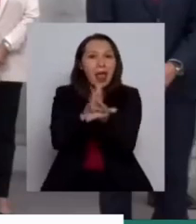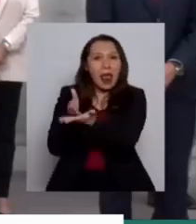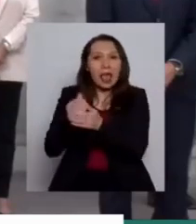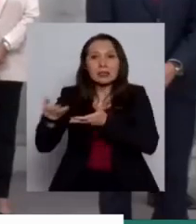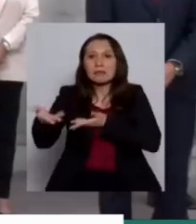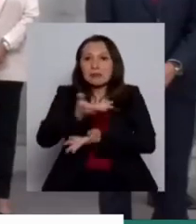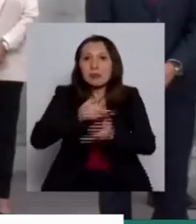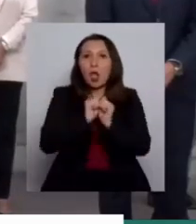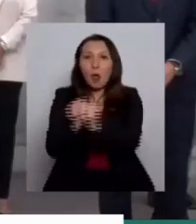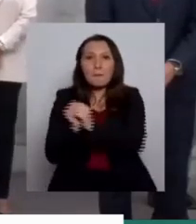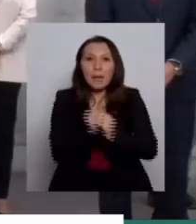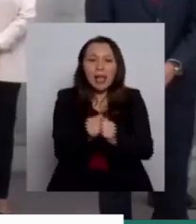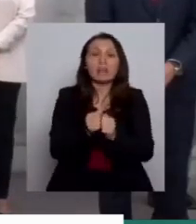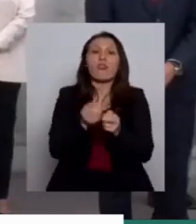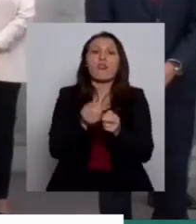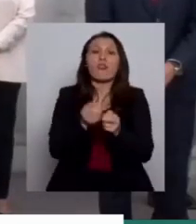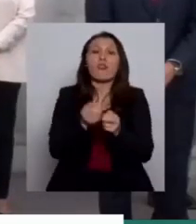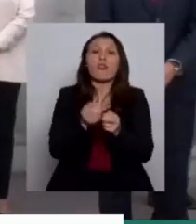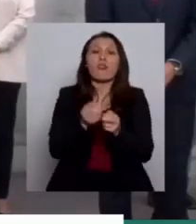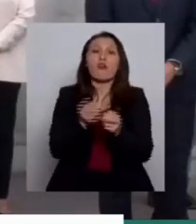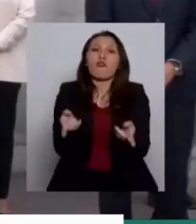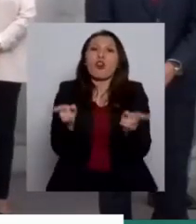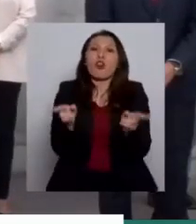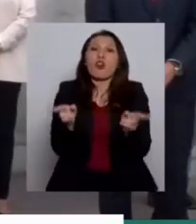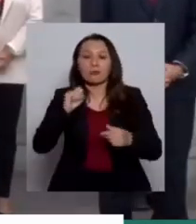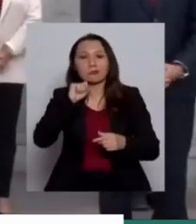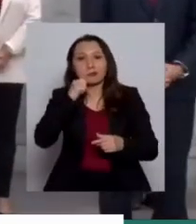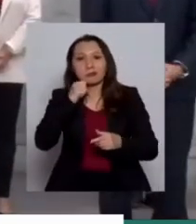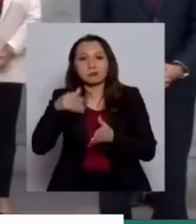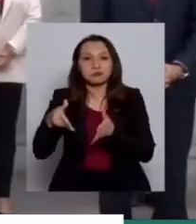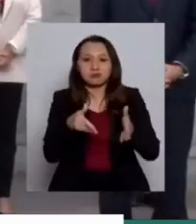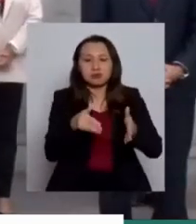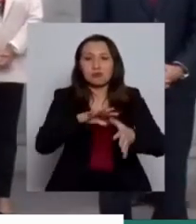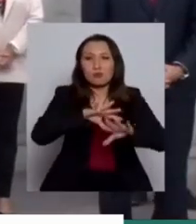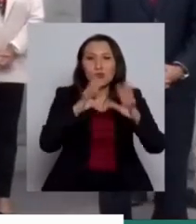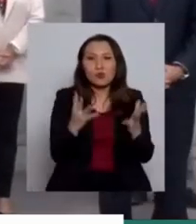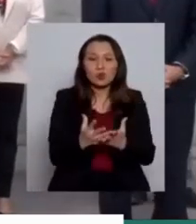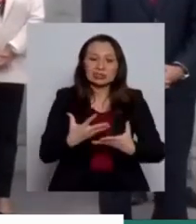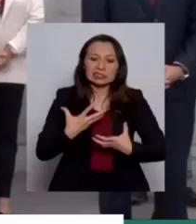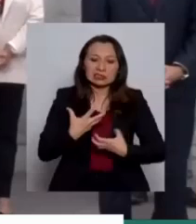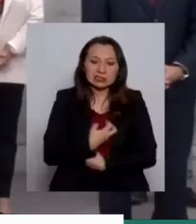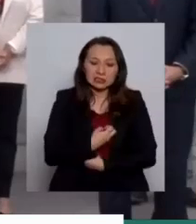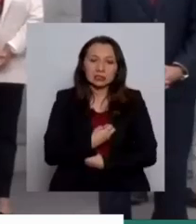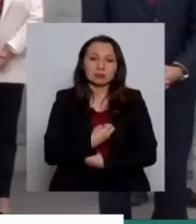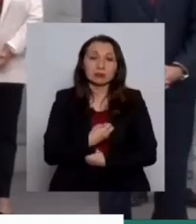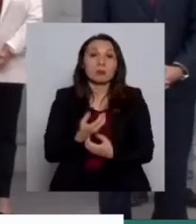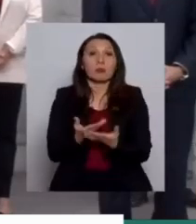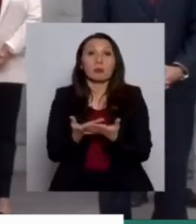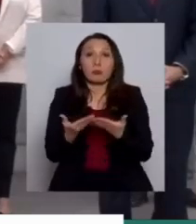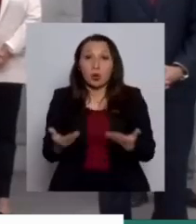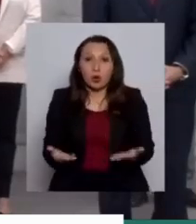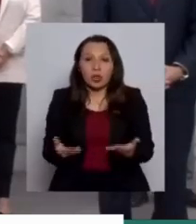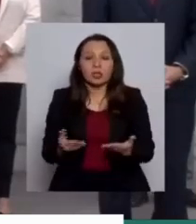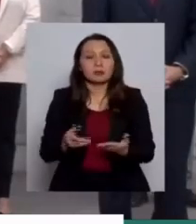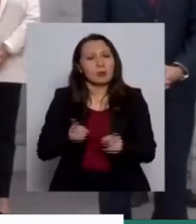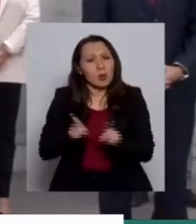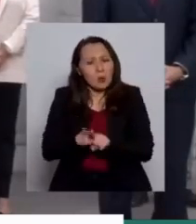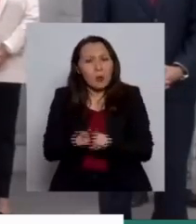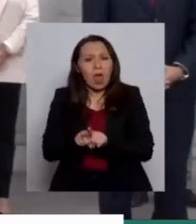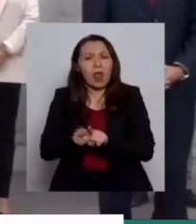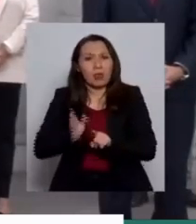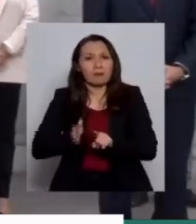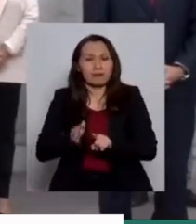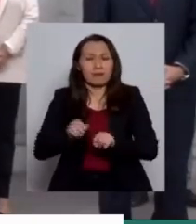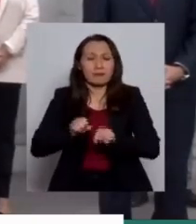violencia, es violento no comer, señor presidente, es violento no saber qué es lo que va a pasar el otro día con las familias. No le hace bien al